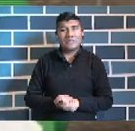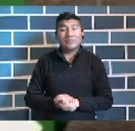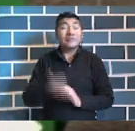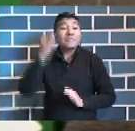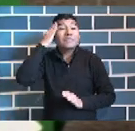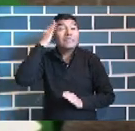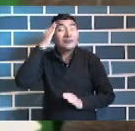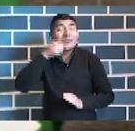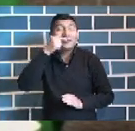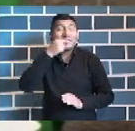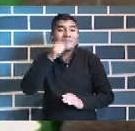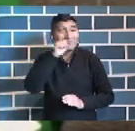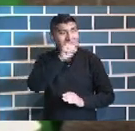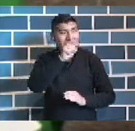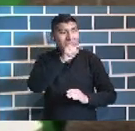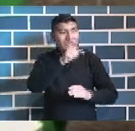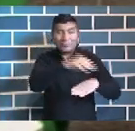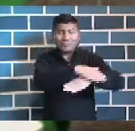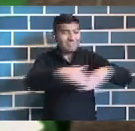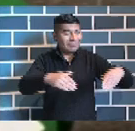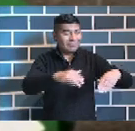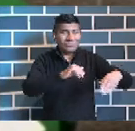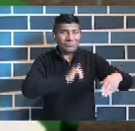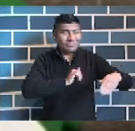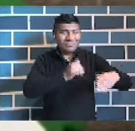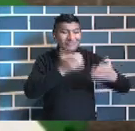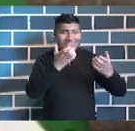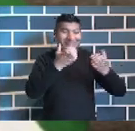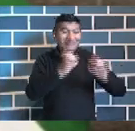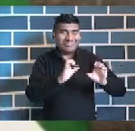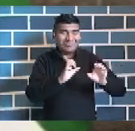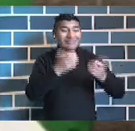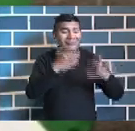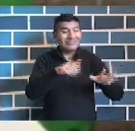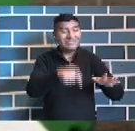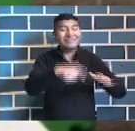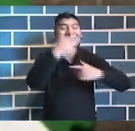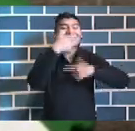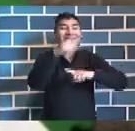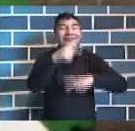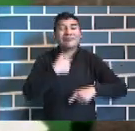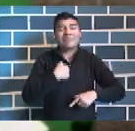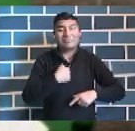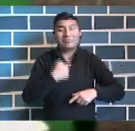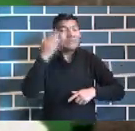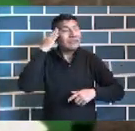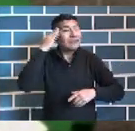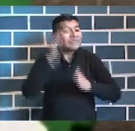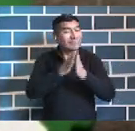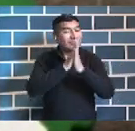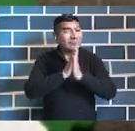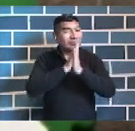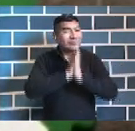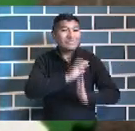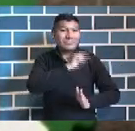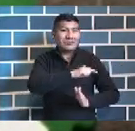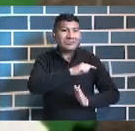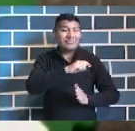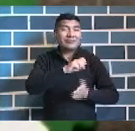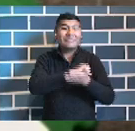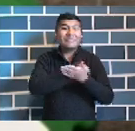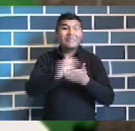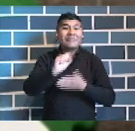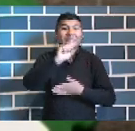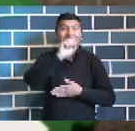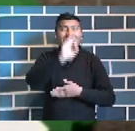Sepamos decir hasta aquí nomás. Me siento conforme con lo que tengo. Sepamos orar con este gran hombre, San Francisco de